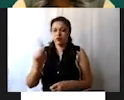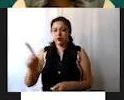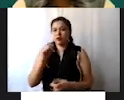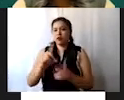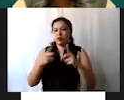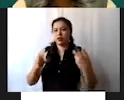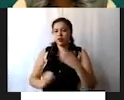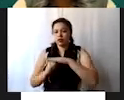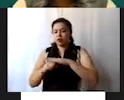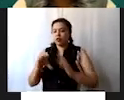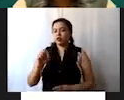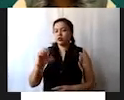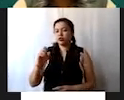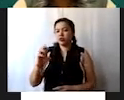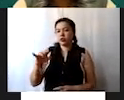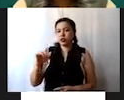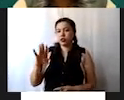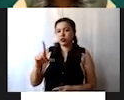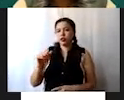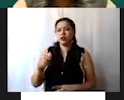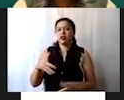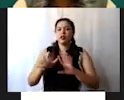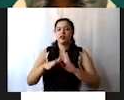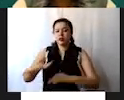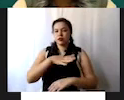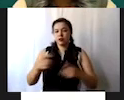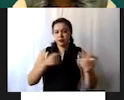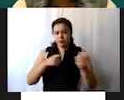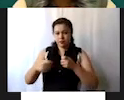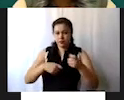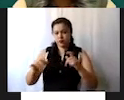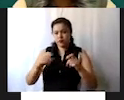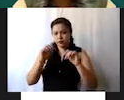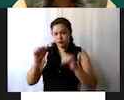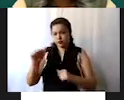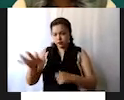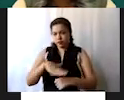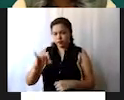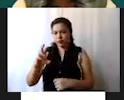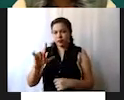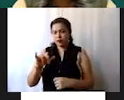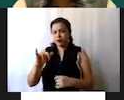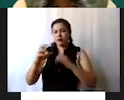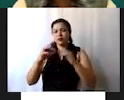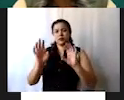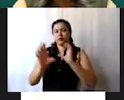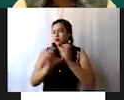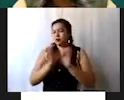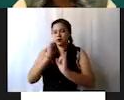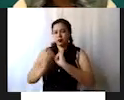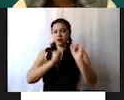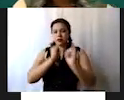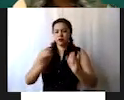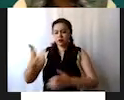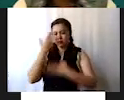Sostenible, Gestión de Organizaciones de la Sociedad Civil Organizada, Asuntos Internacionales, Estudios Regionales y